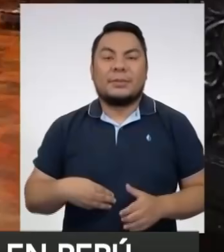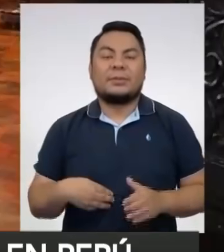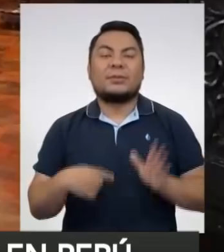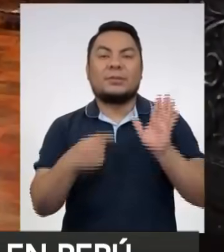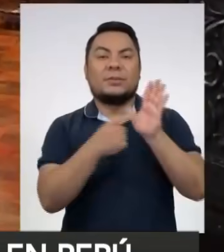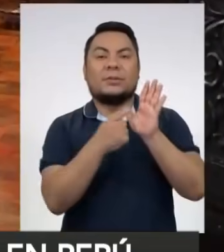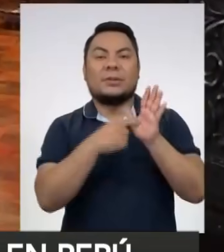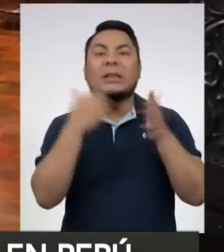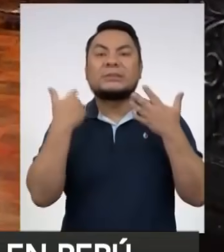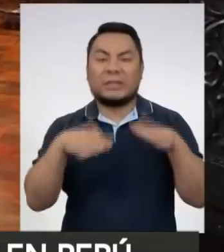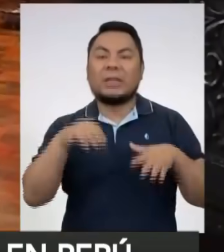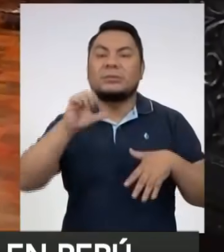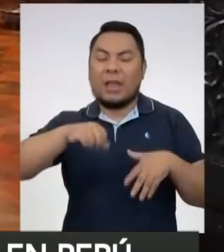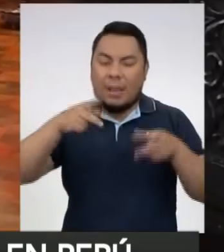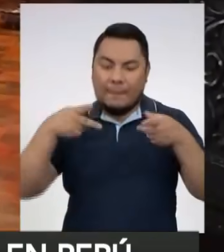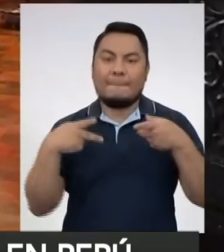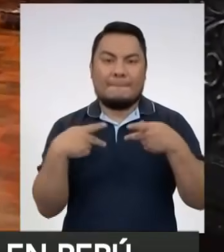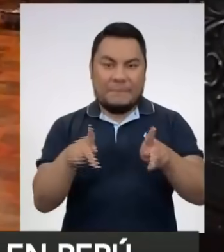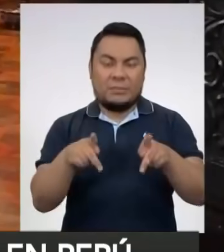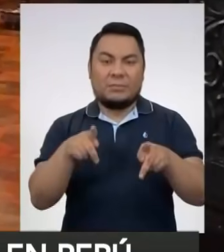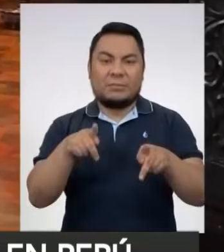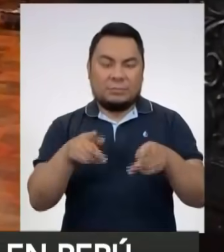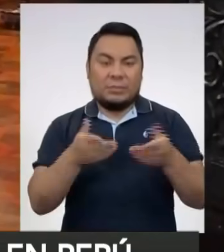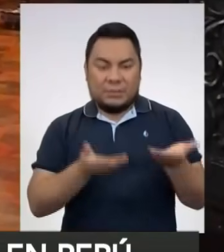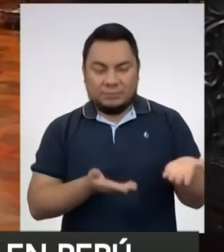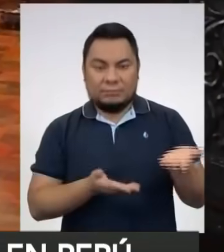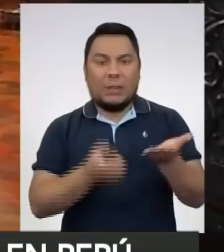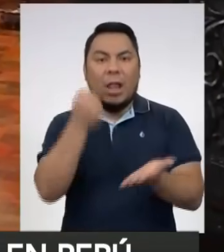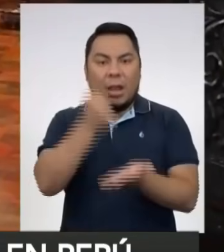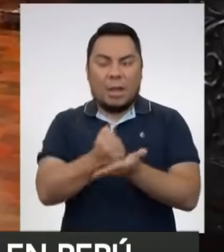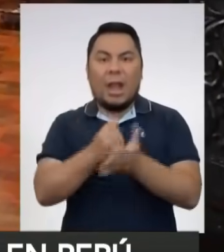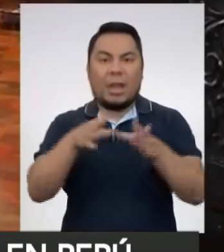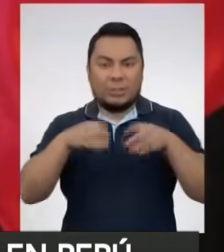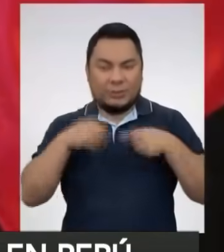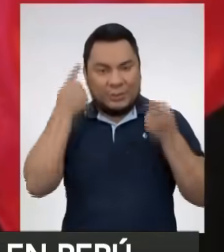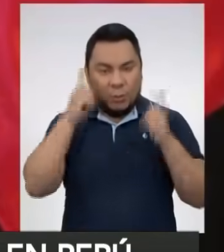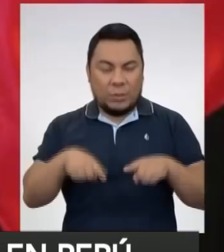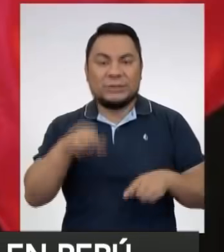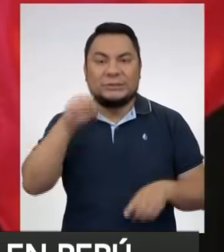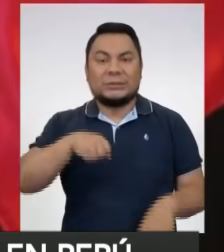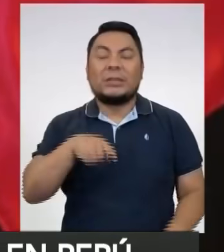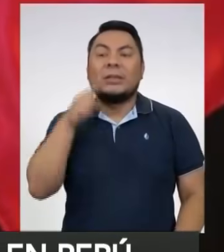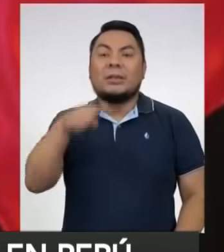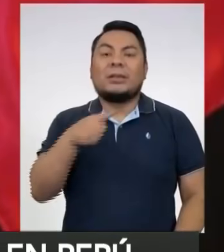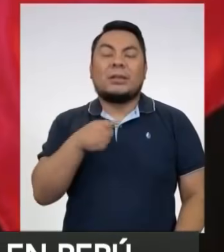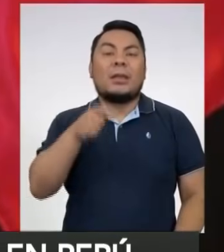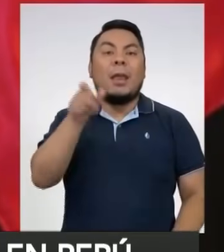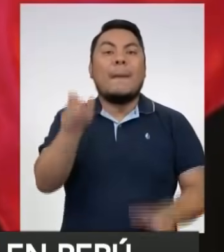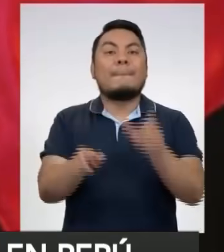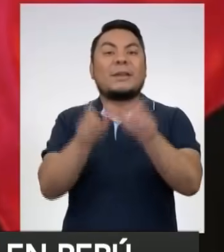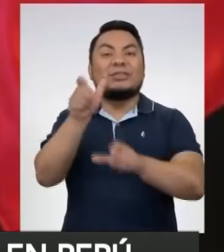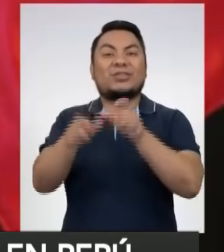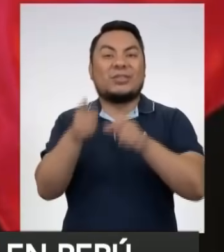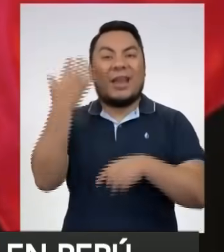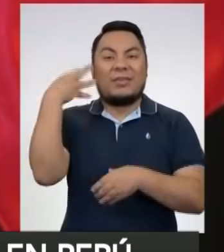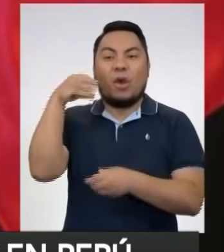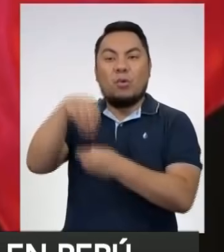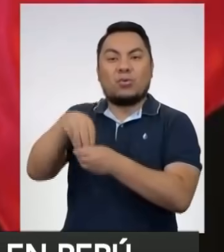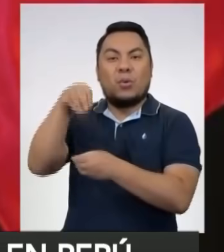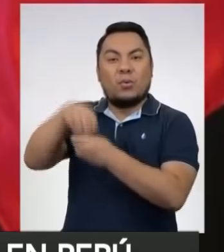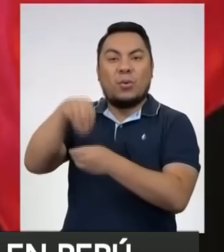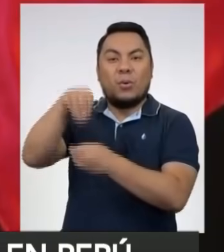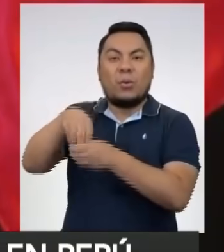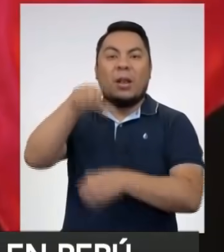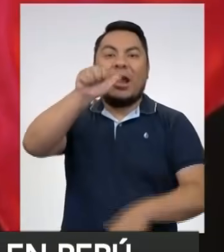estamos autorizando a que aportantes del Fondo Privado de Pensiones, de